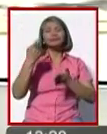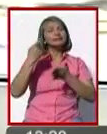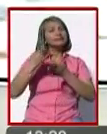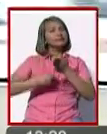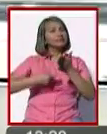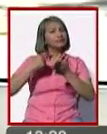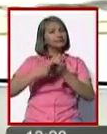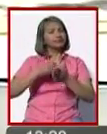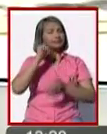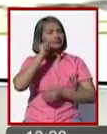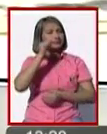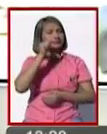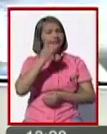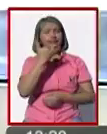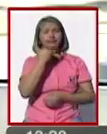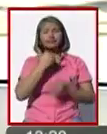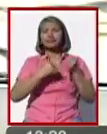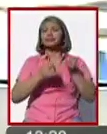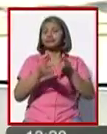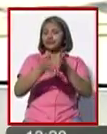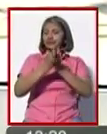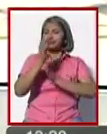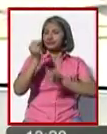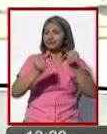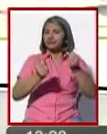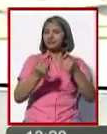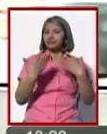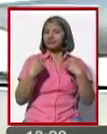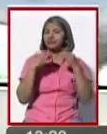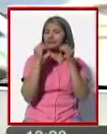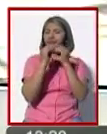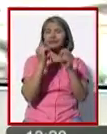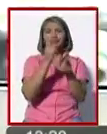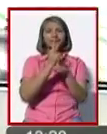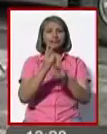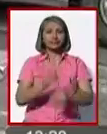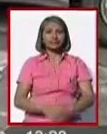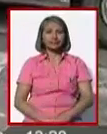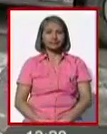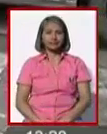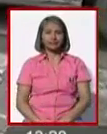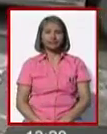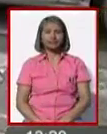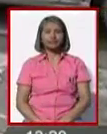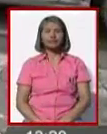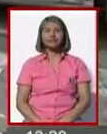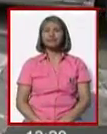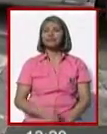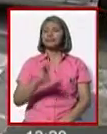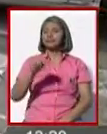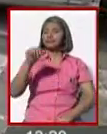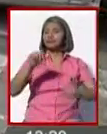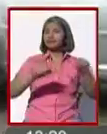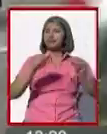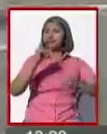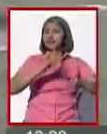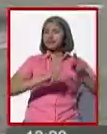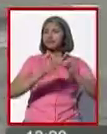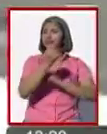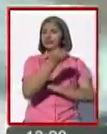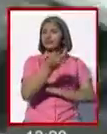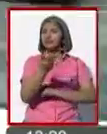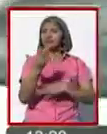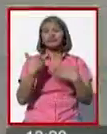se emiten diarias de infracción. Asimismo, piden a los conductores de que sean más prudentes. Sin duda, todos los ciudadanos en